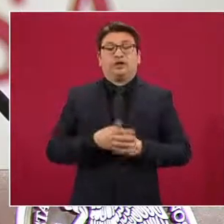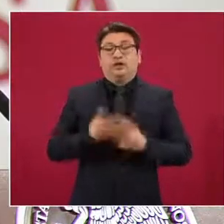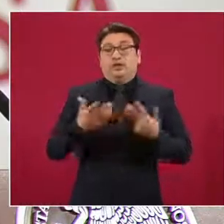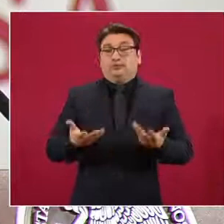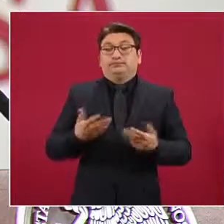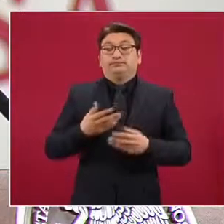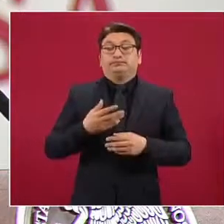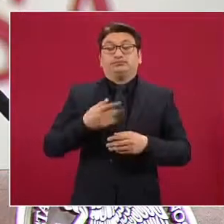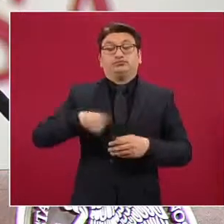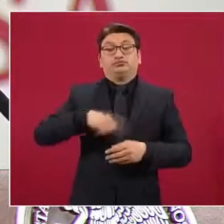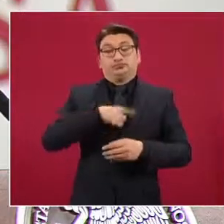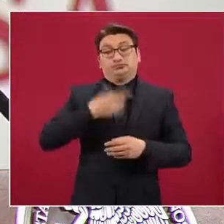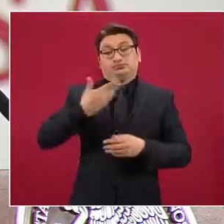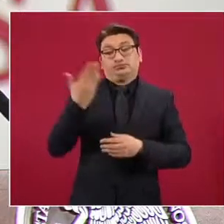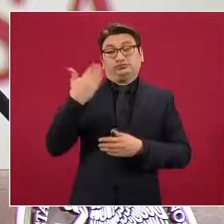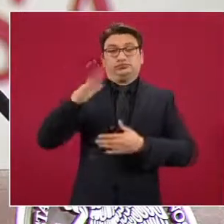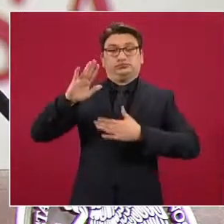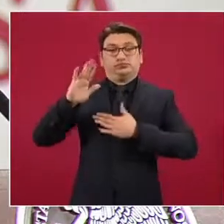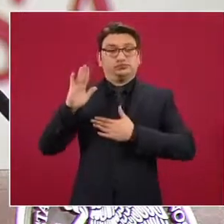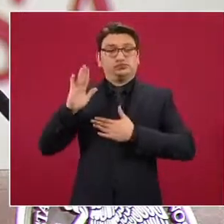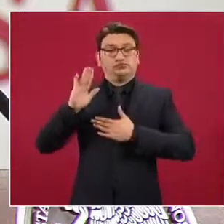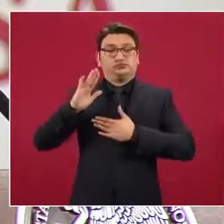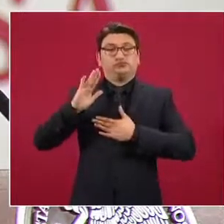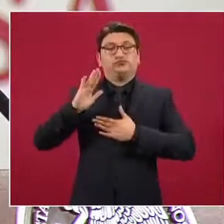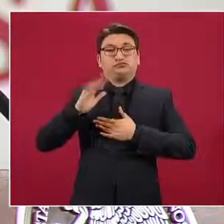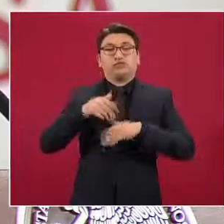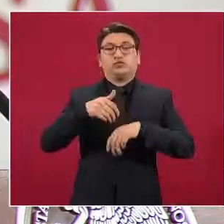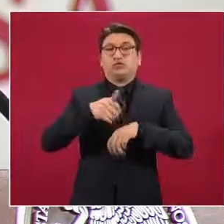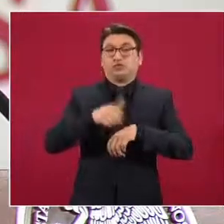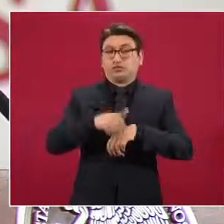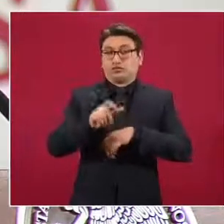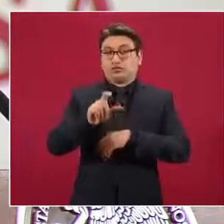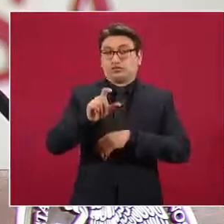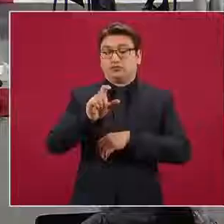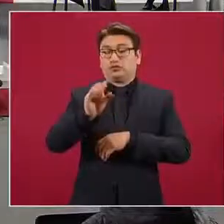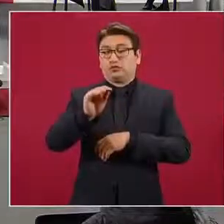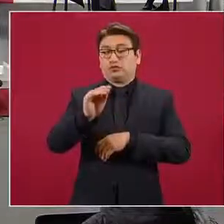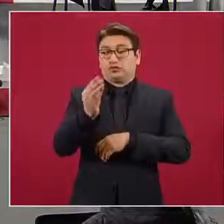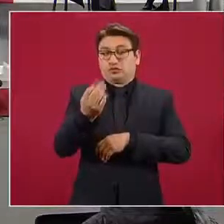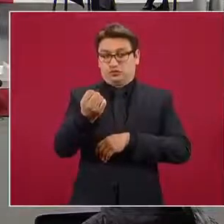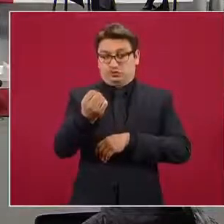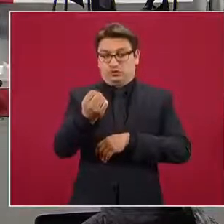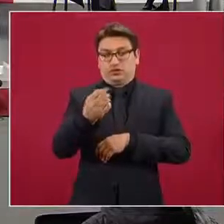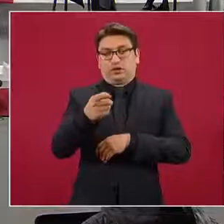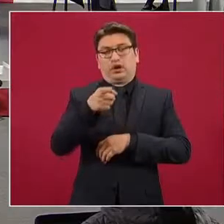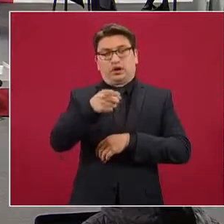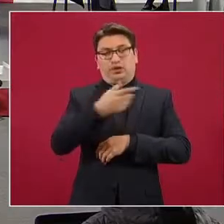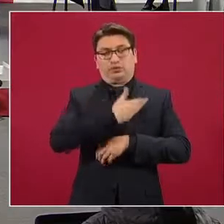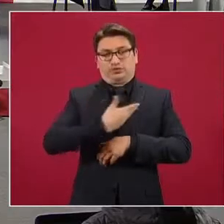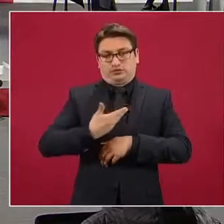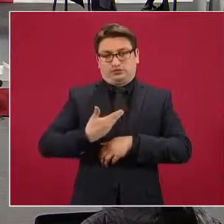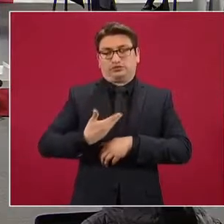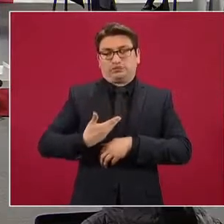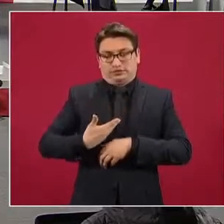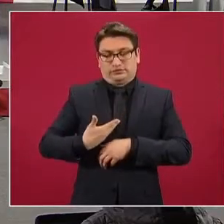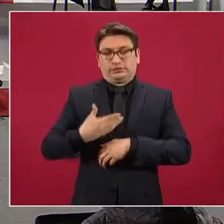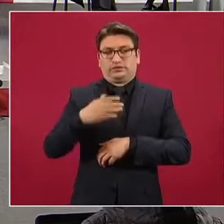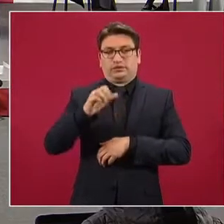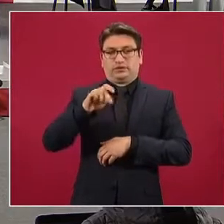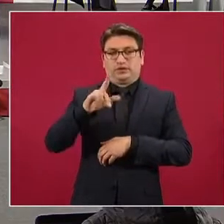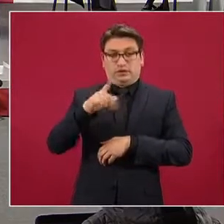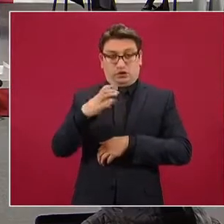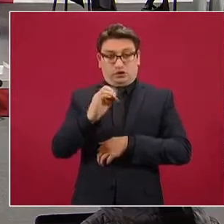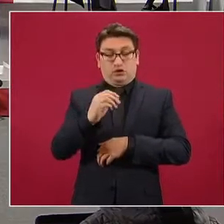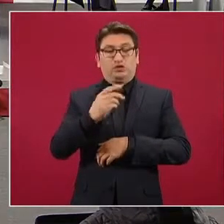en cumplimiento del compromiso número 99 que el presidente de la República, Andrés Manuel López Obrador, hizo